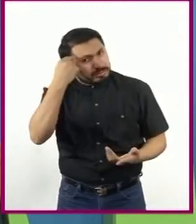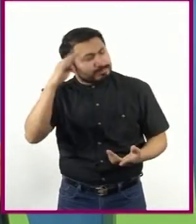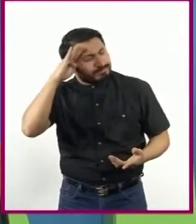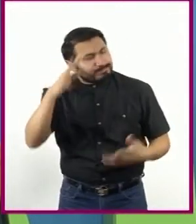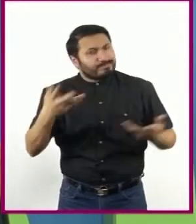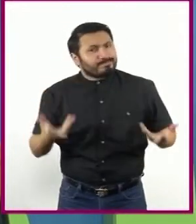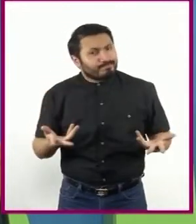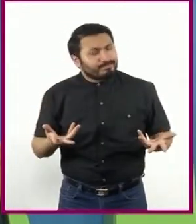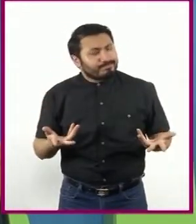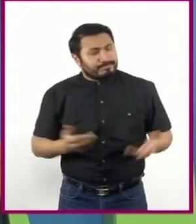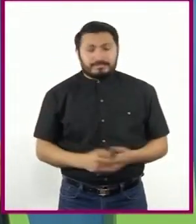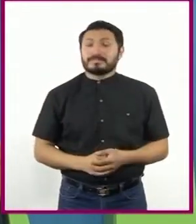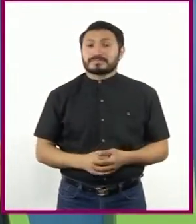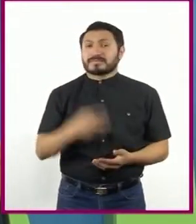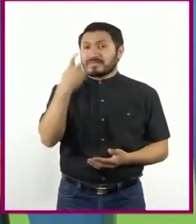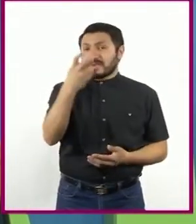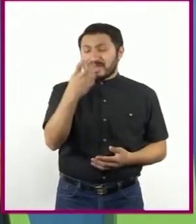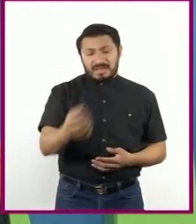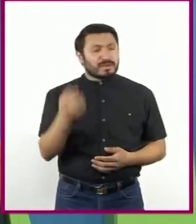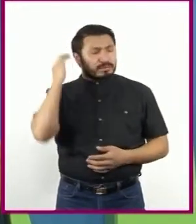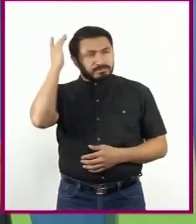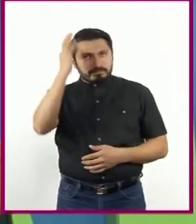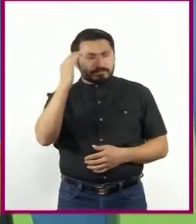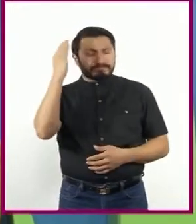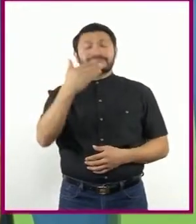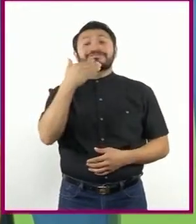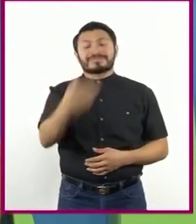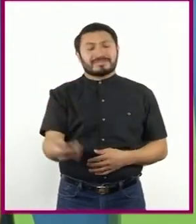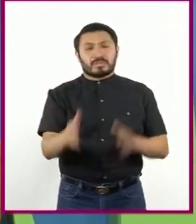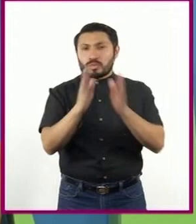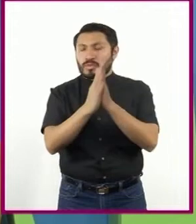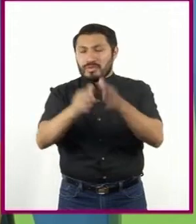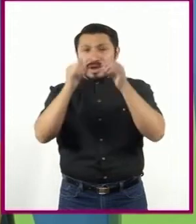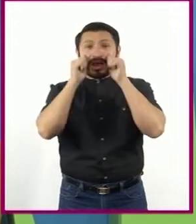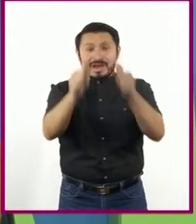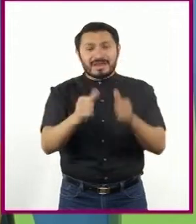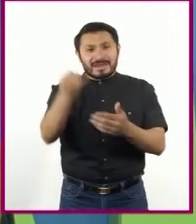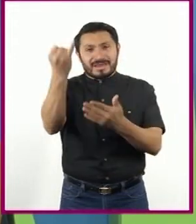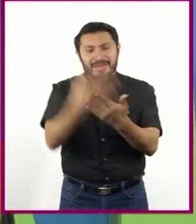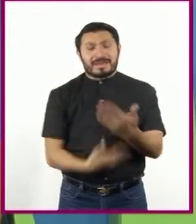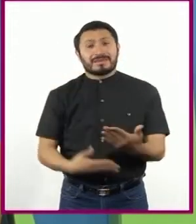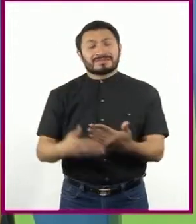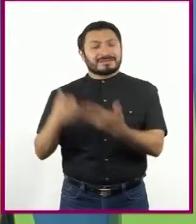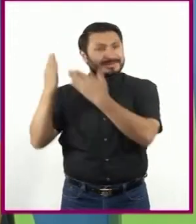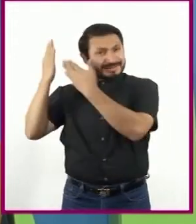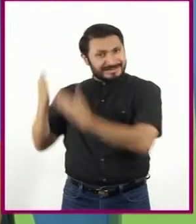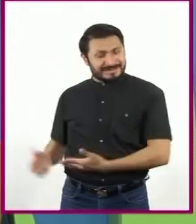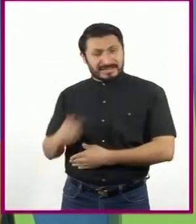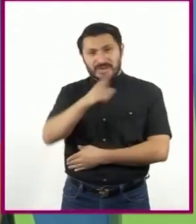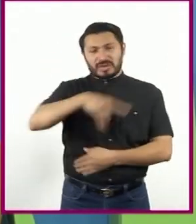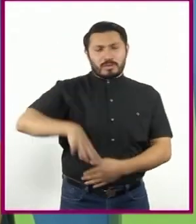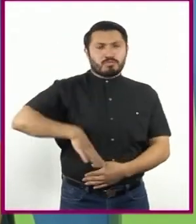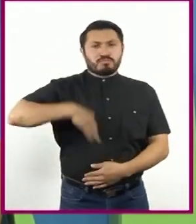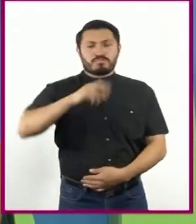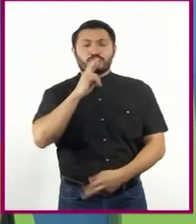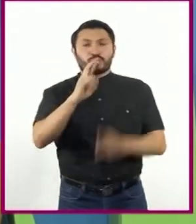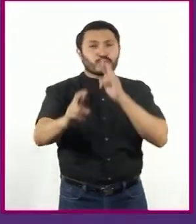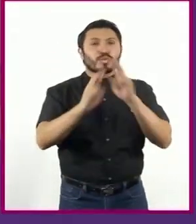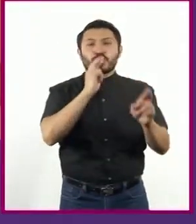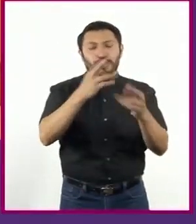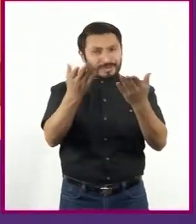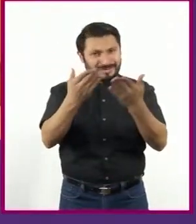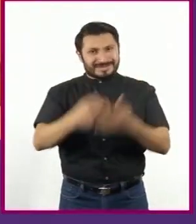Para entrar en materia a nuestro análisis, quiero que observen las siguientes imágenes e intenten responder a las